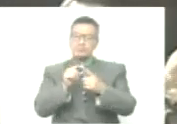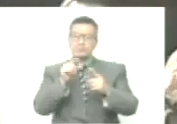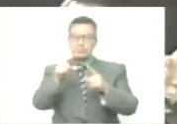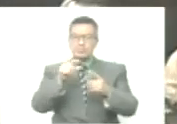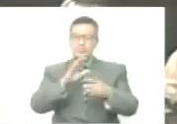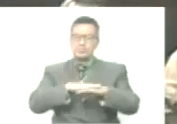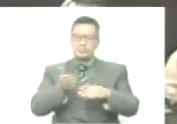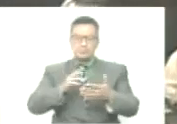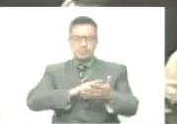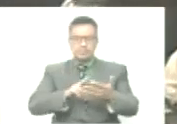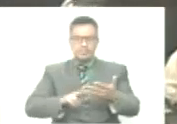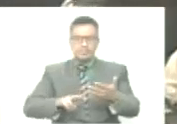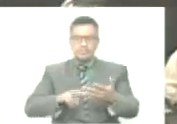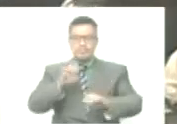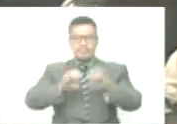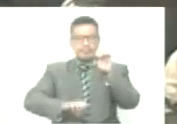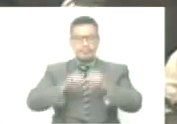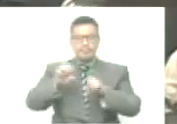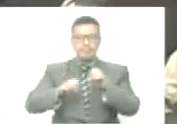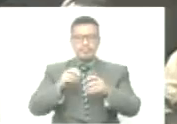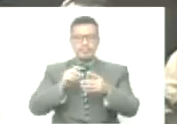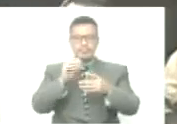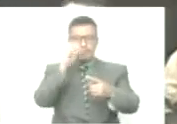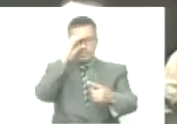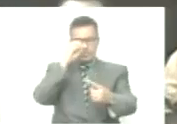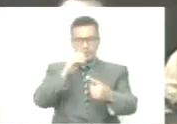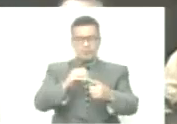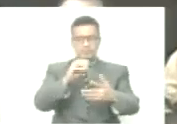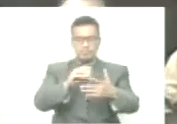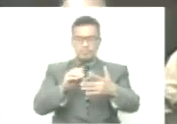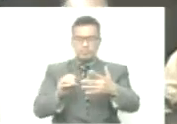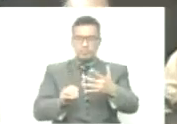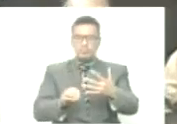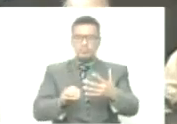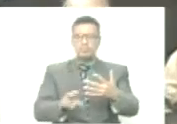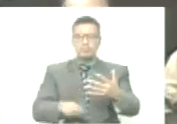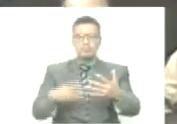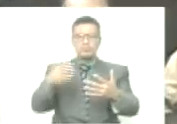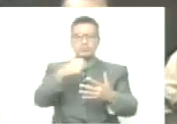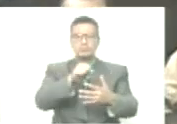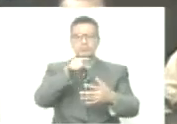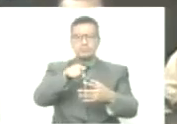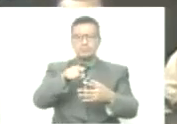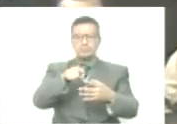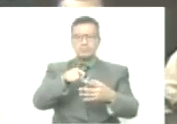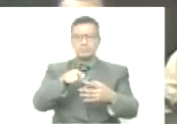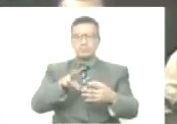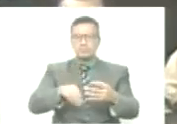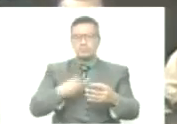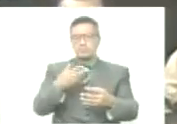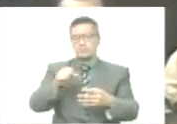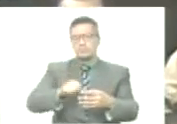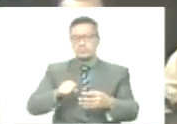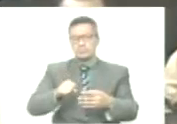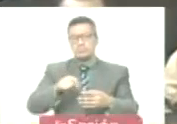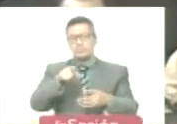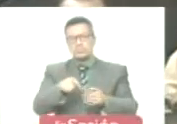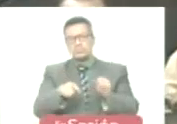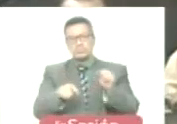motivos y se evaluarán sus objetivos, alcance y viabilidad a fin